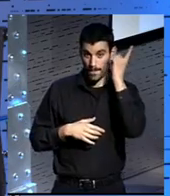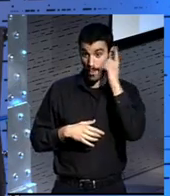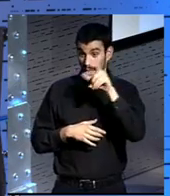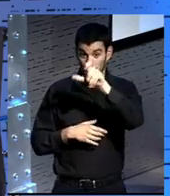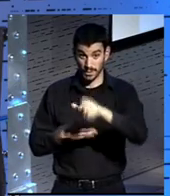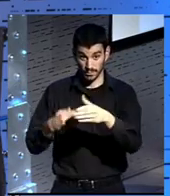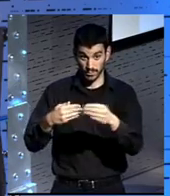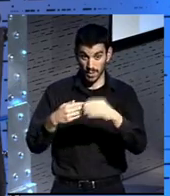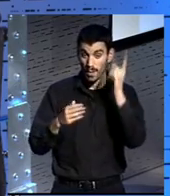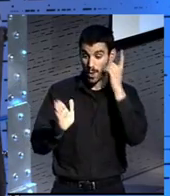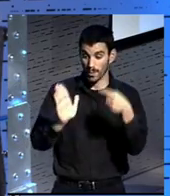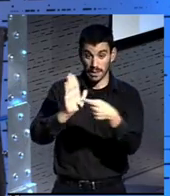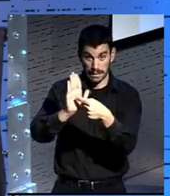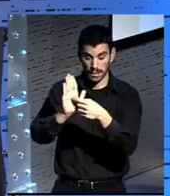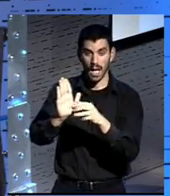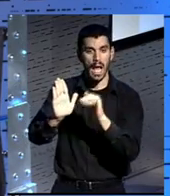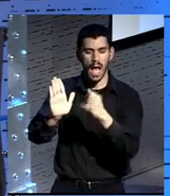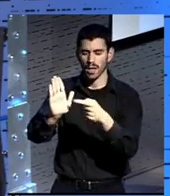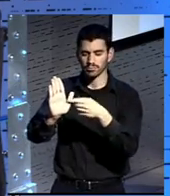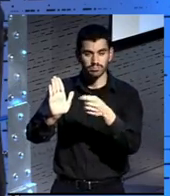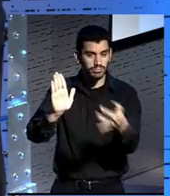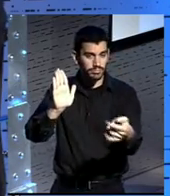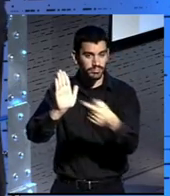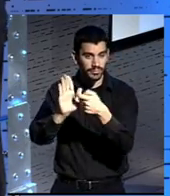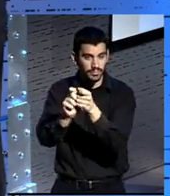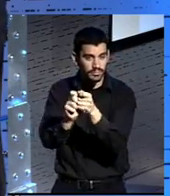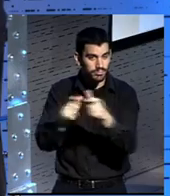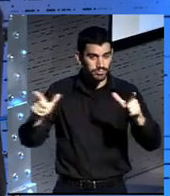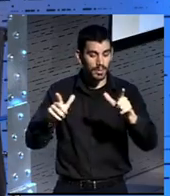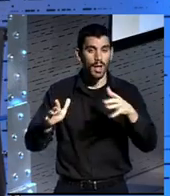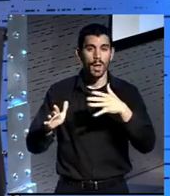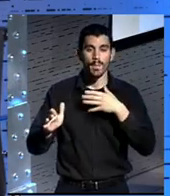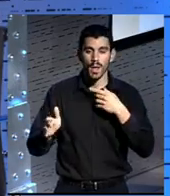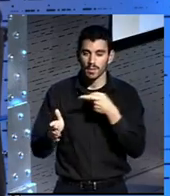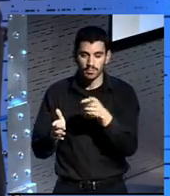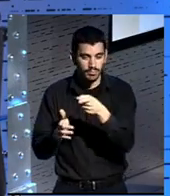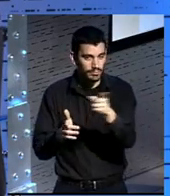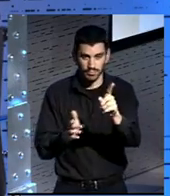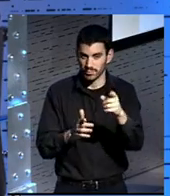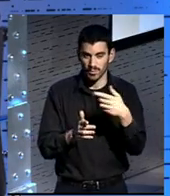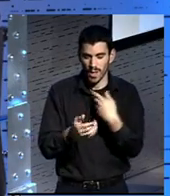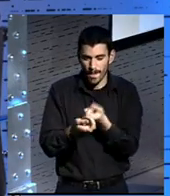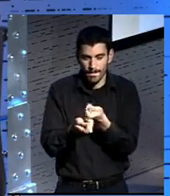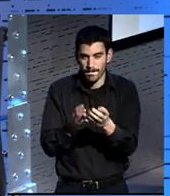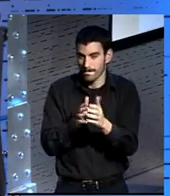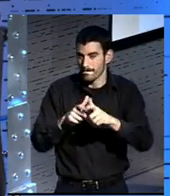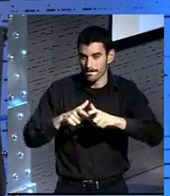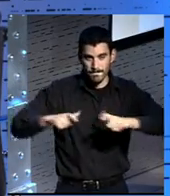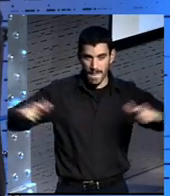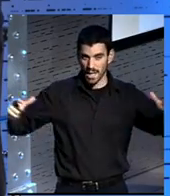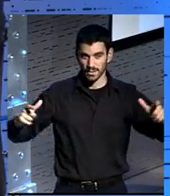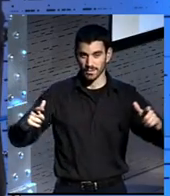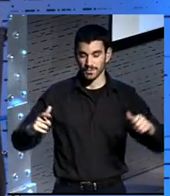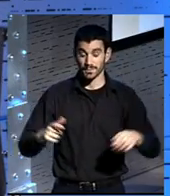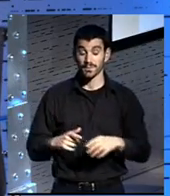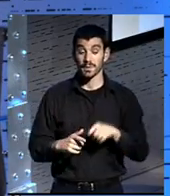clientes agrupe mucha más navegación de la que nuestros clientes hacen con ese mismo móvil. Y esa es una